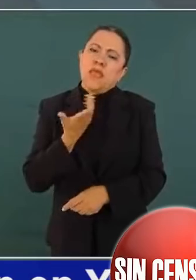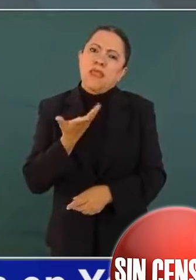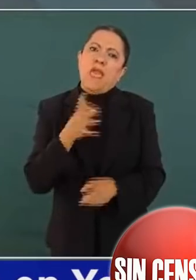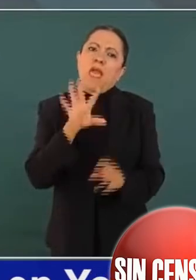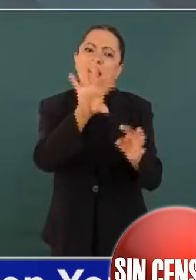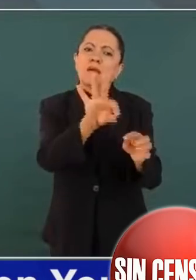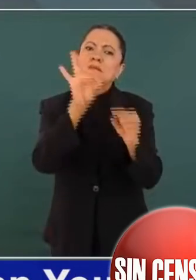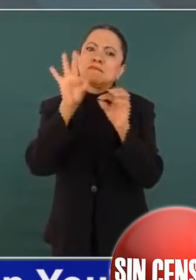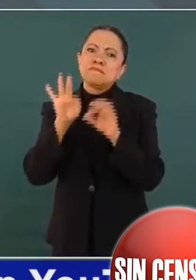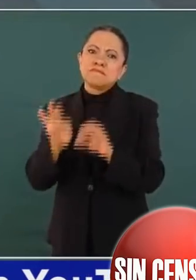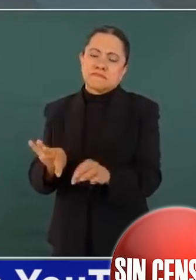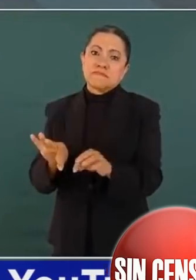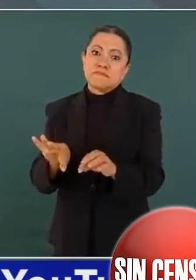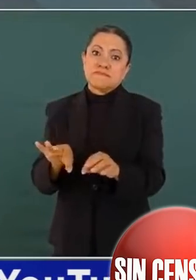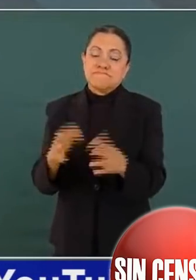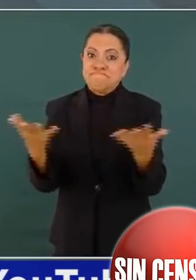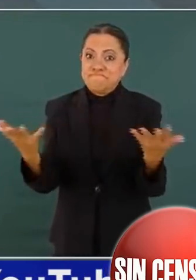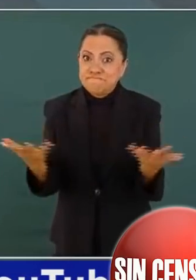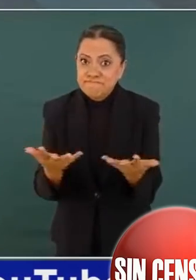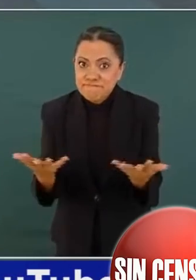que